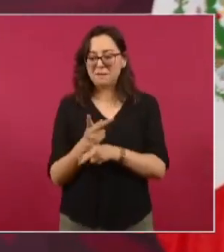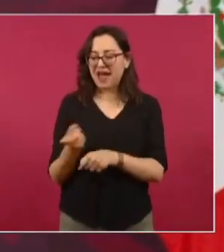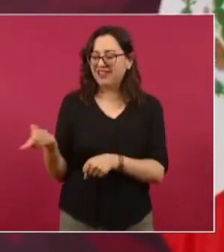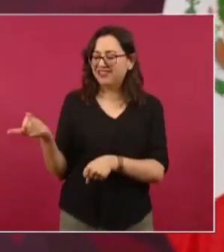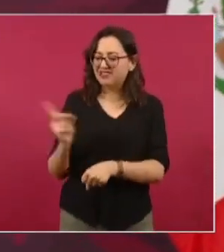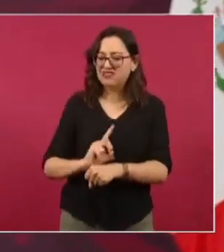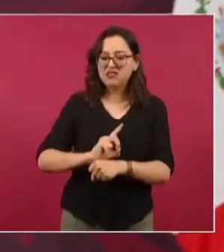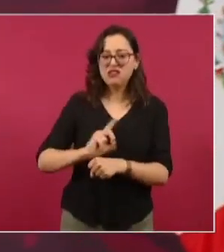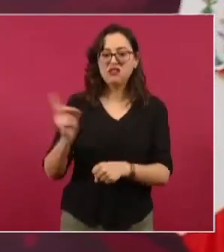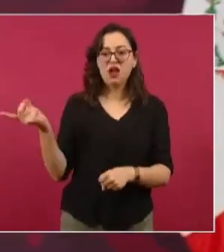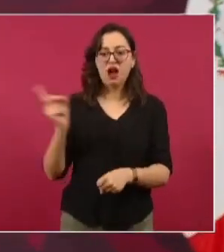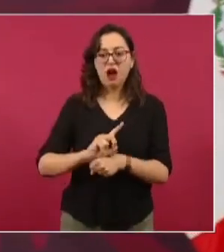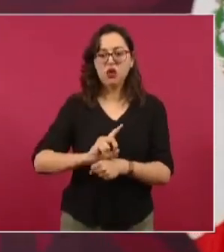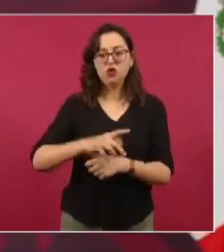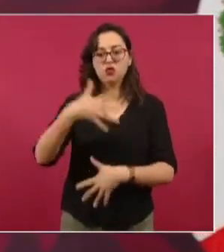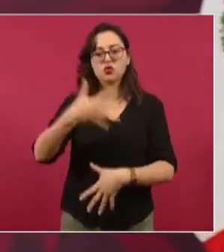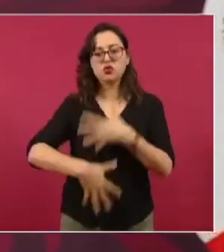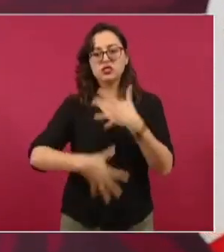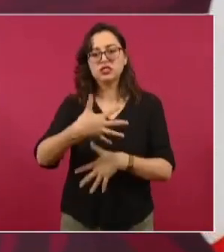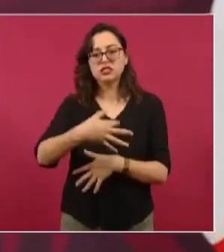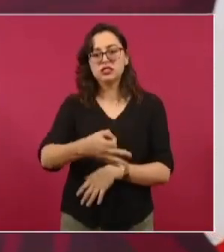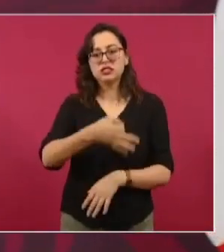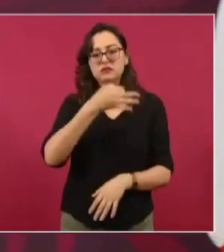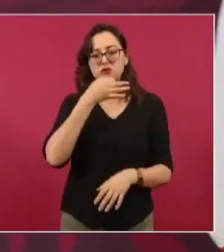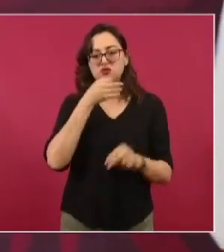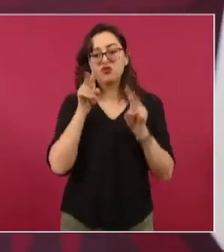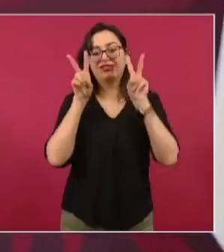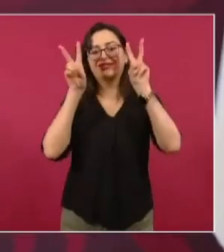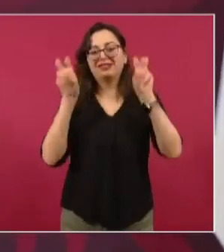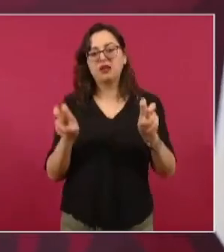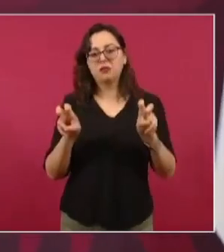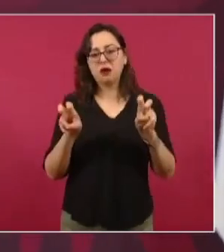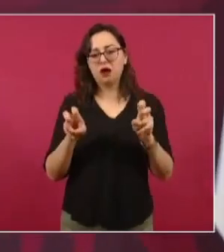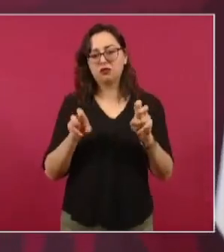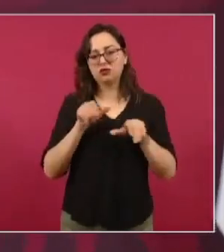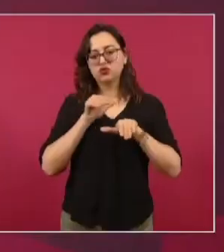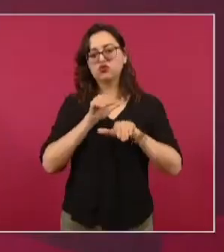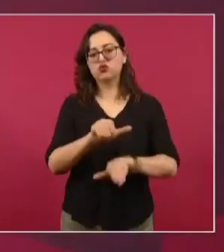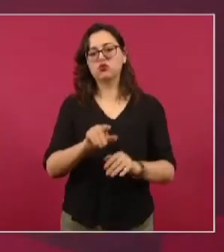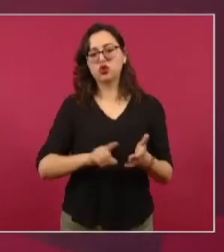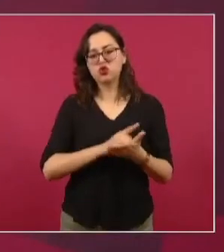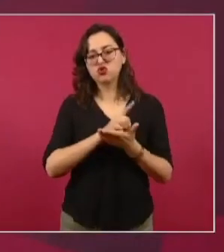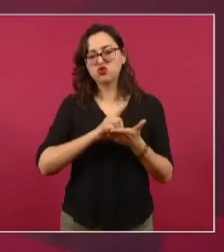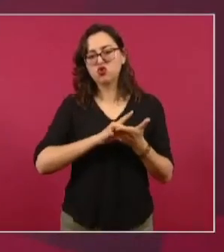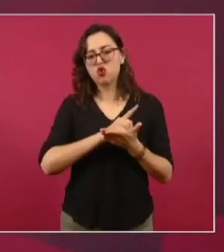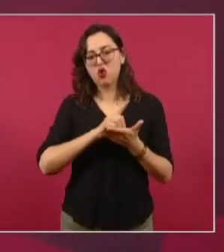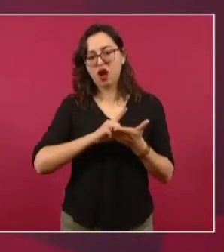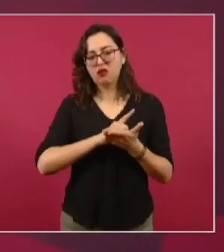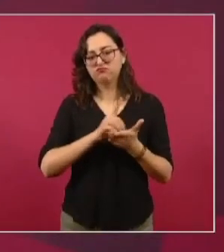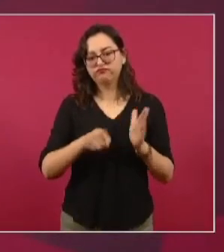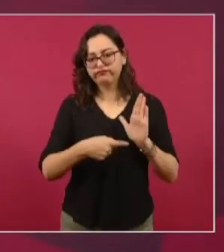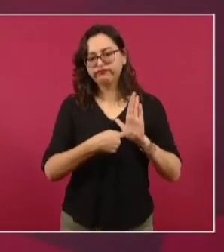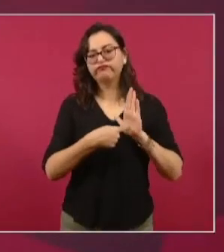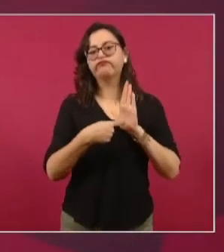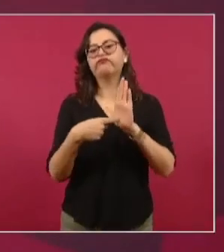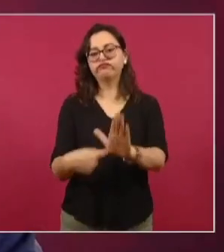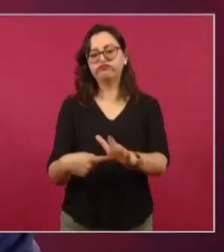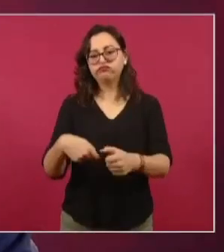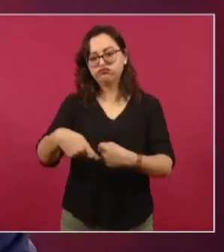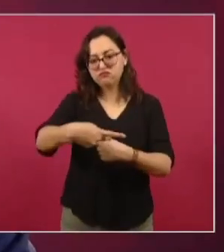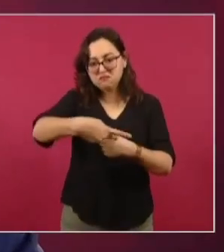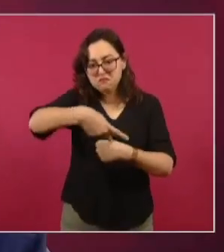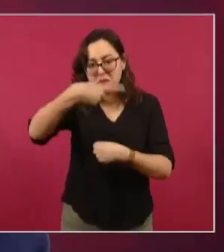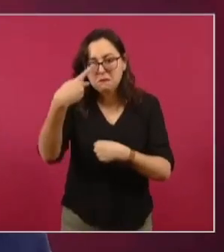15 minutos una orientación sobre el daño que causan las drogas